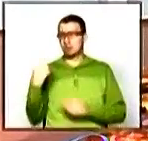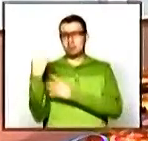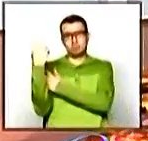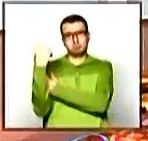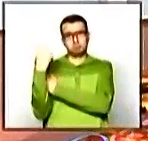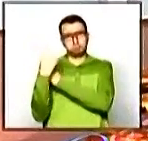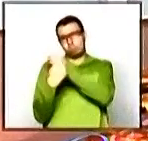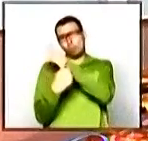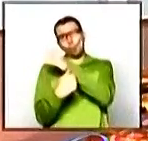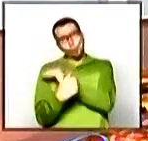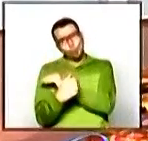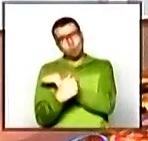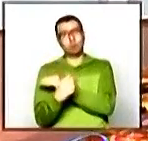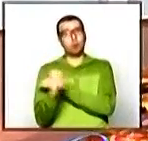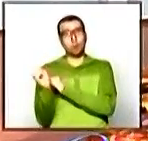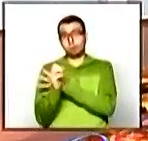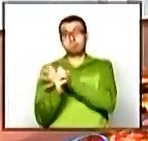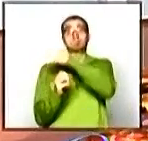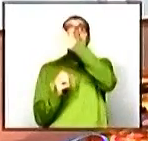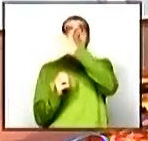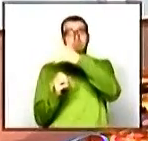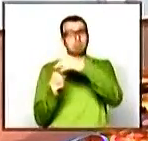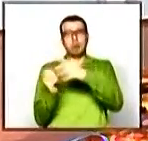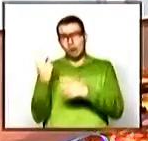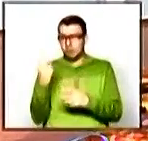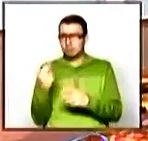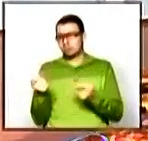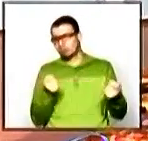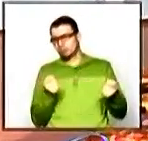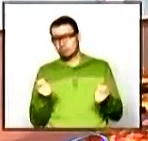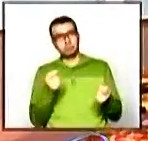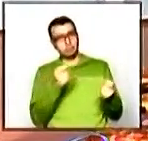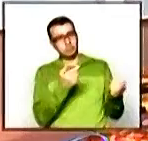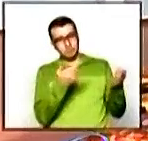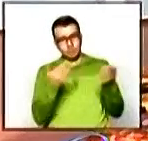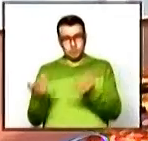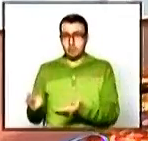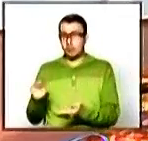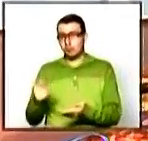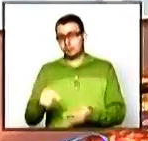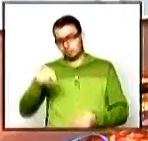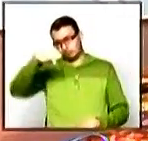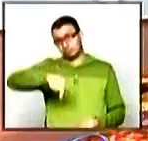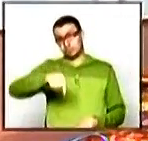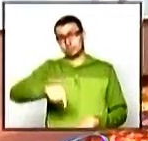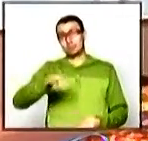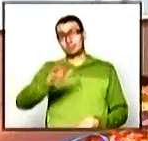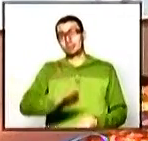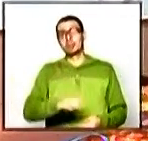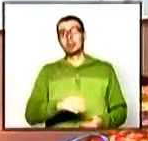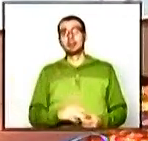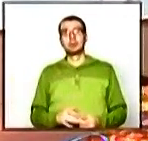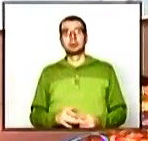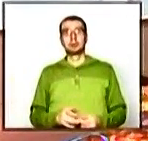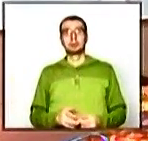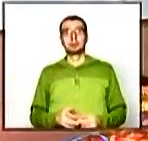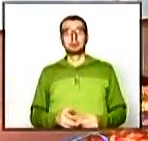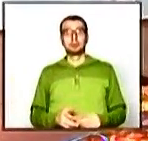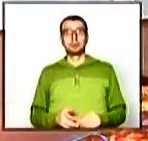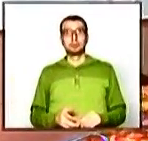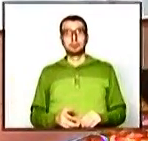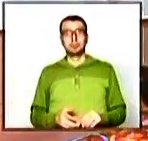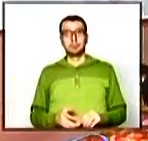entonces empezamos en el proceso terapéutico con el paciente, donde le pedimos que pase al suelo, en una posición supina, posición boca